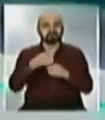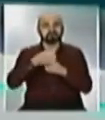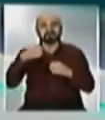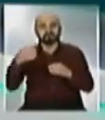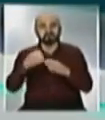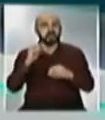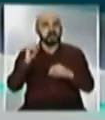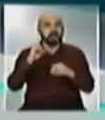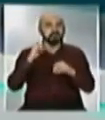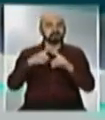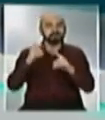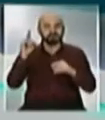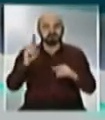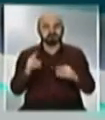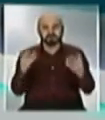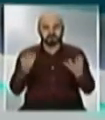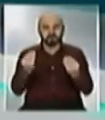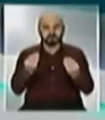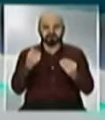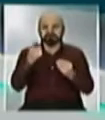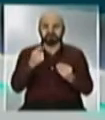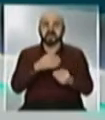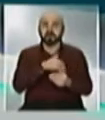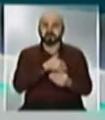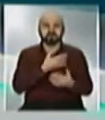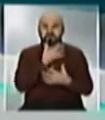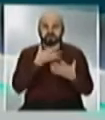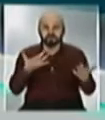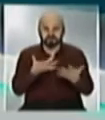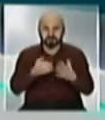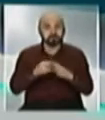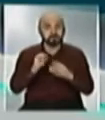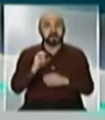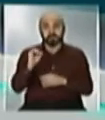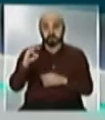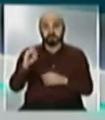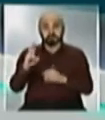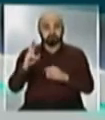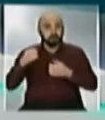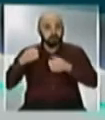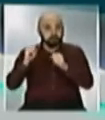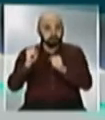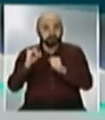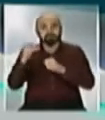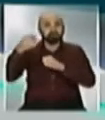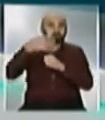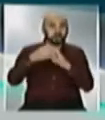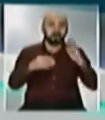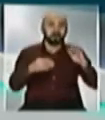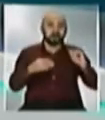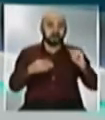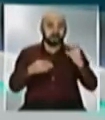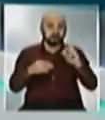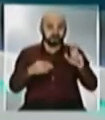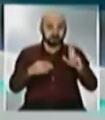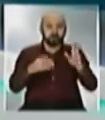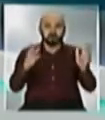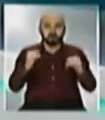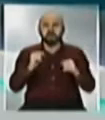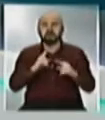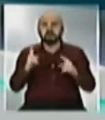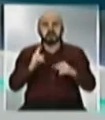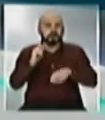a la semifinal de la Europa League. Escuchó bien, lamentable. Si bien el Inter de Milán ganó 2-1 al Bayer Leverkusen, el chileno ingresa en el